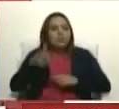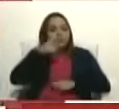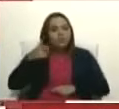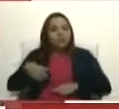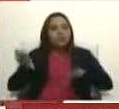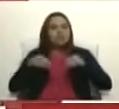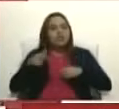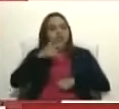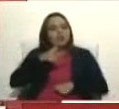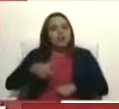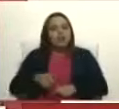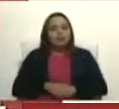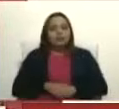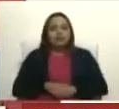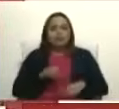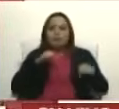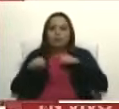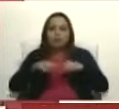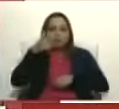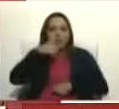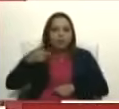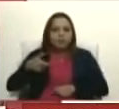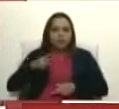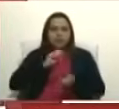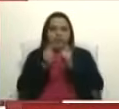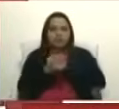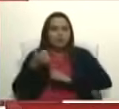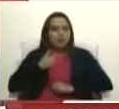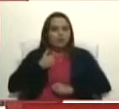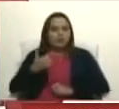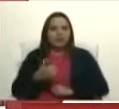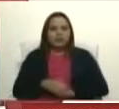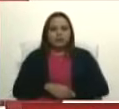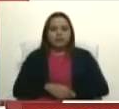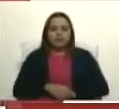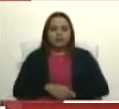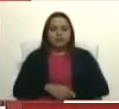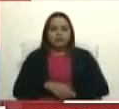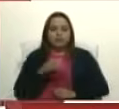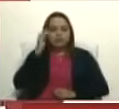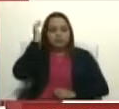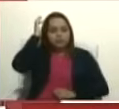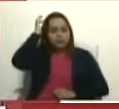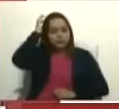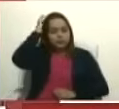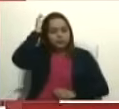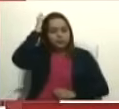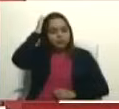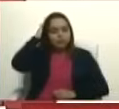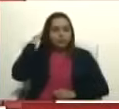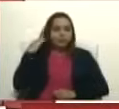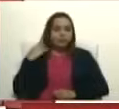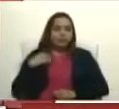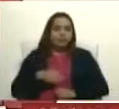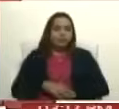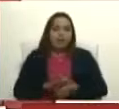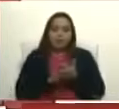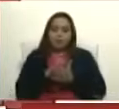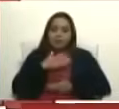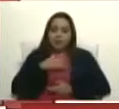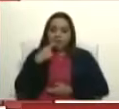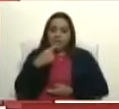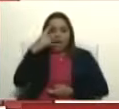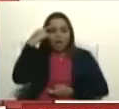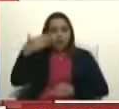cualquiera. La movilización popular convence a cualquiera. Por eso un amigo mío dice, adiós rogando y con el mazo